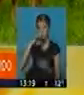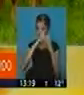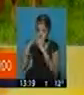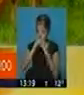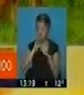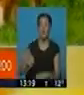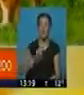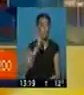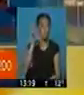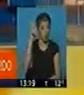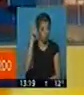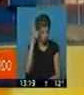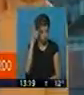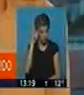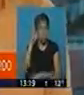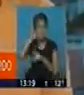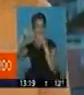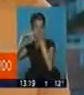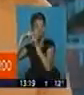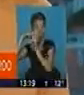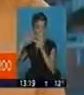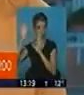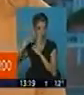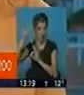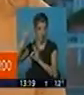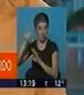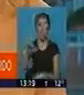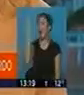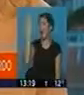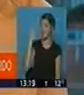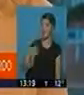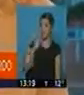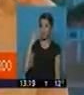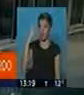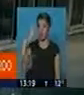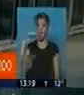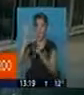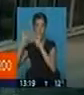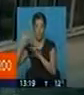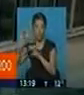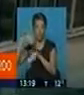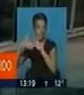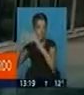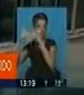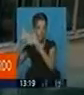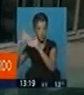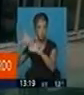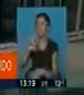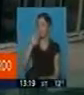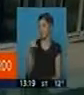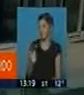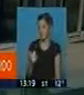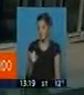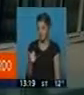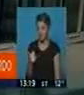2008 que afectó fundamentalmente a Europa. Perdón, el 2004 era plena prosperidad europea. Plena prosperidad europea. Ajá. Y un momento